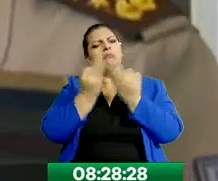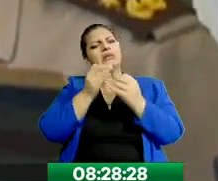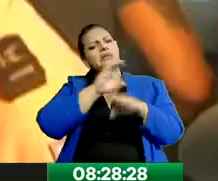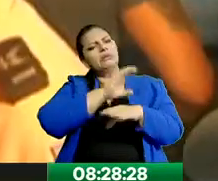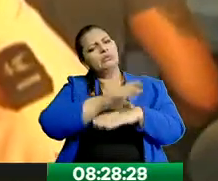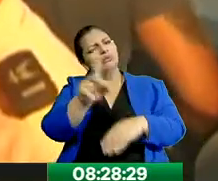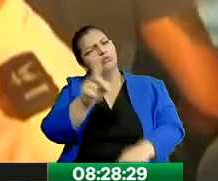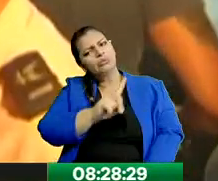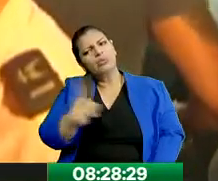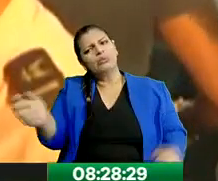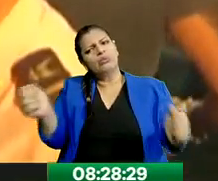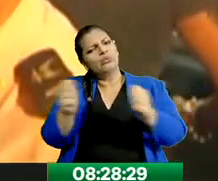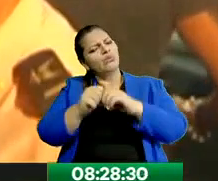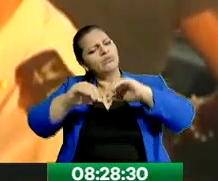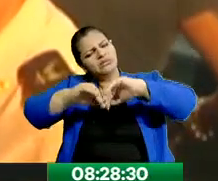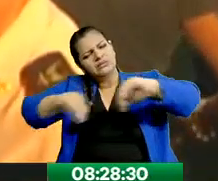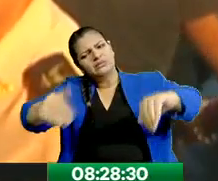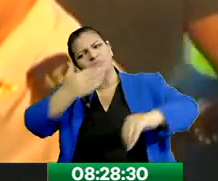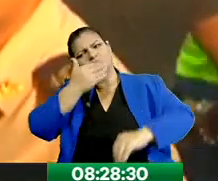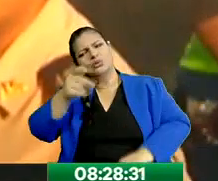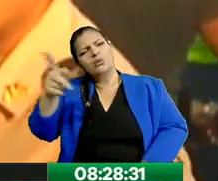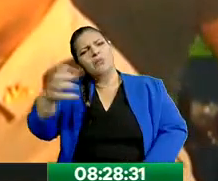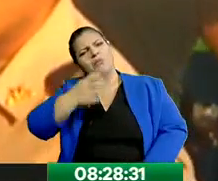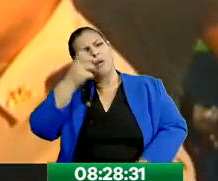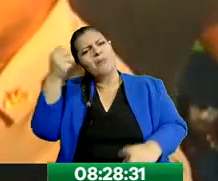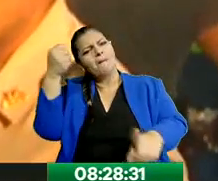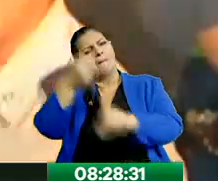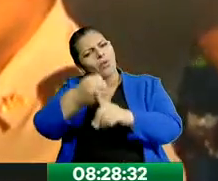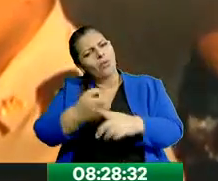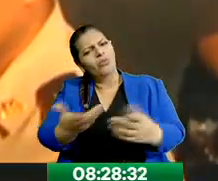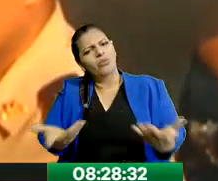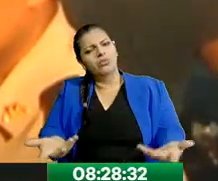maltratada. Informó José Morales.